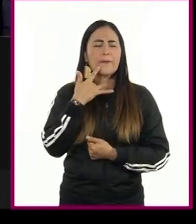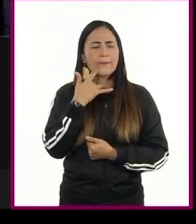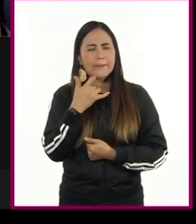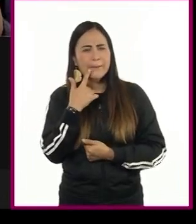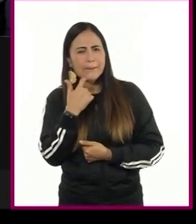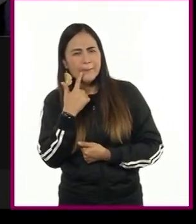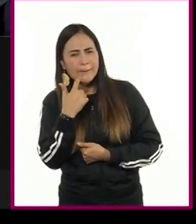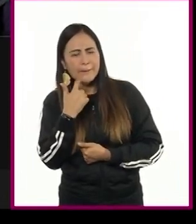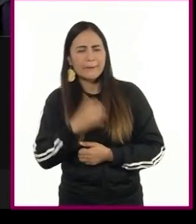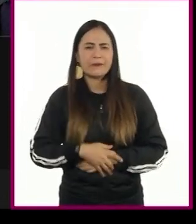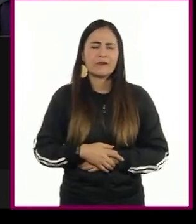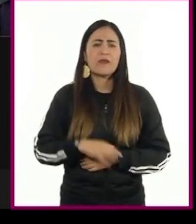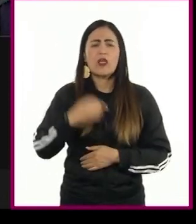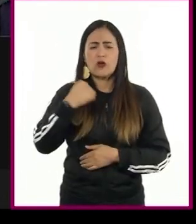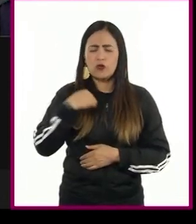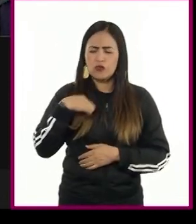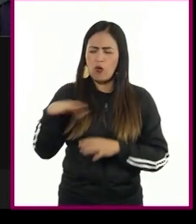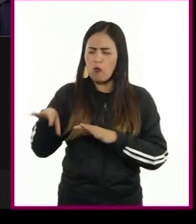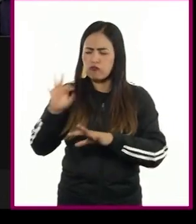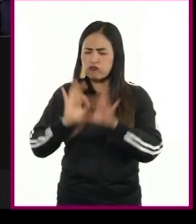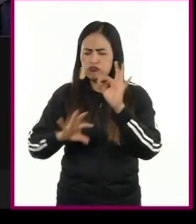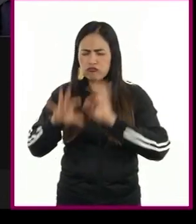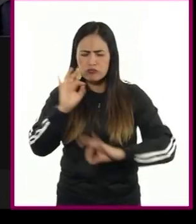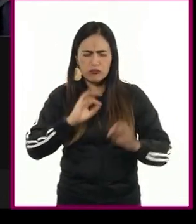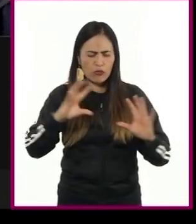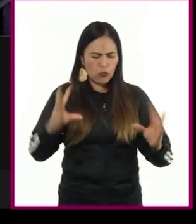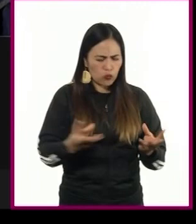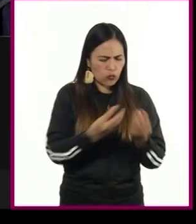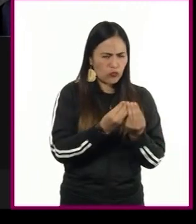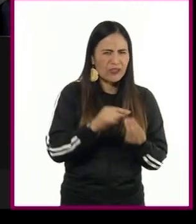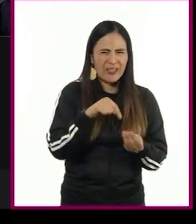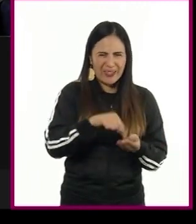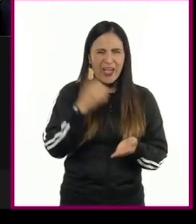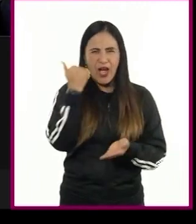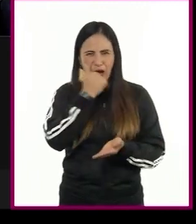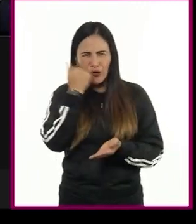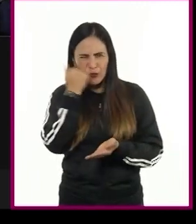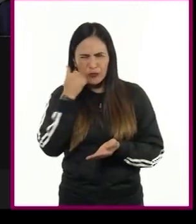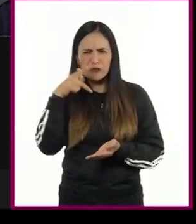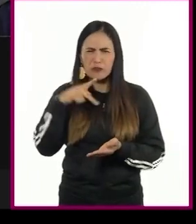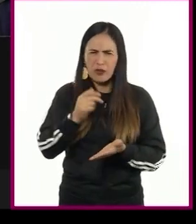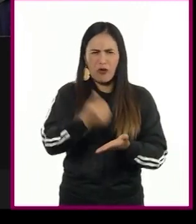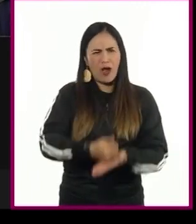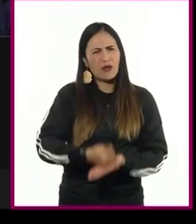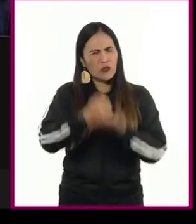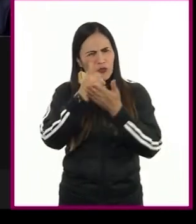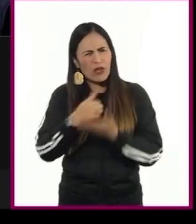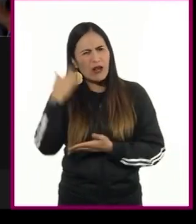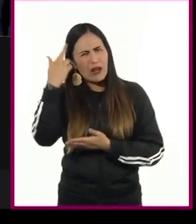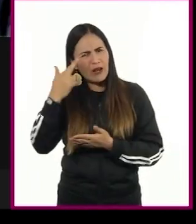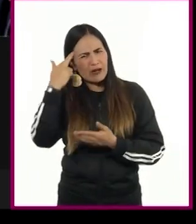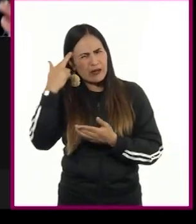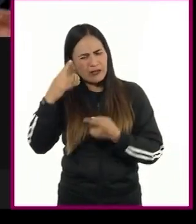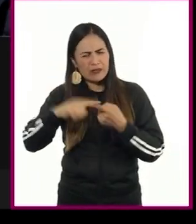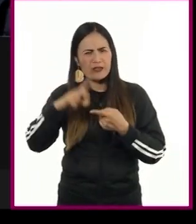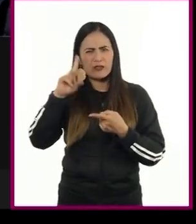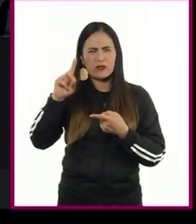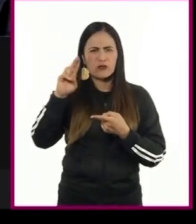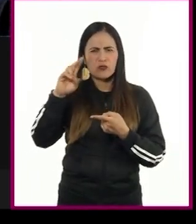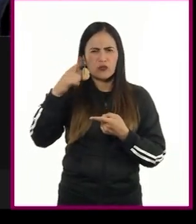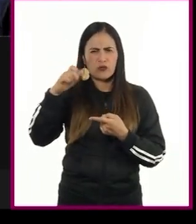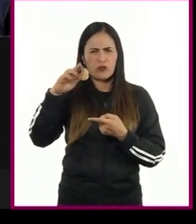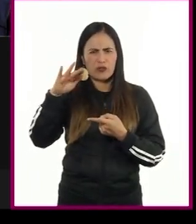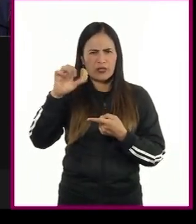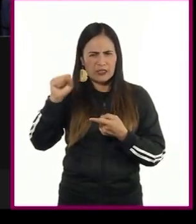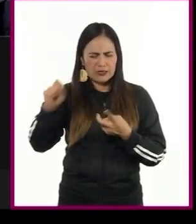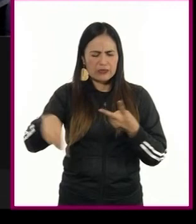recreativas. Yo las compilaba para mis estudiantes, pero también les servían a duques, marqueses, príncipes y